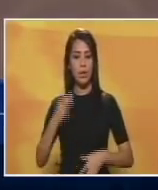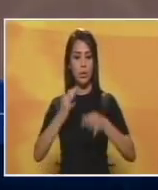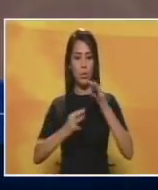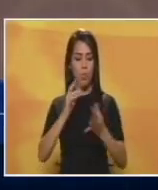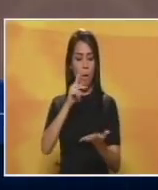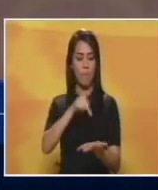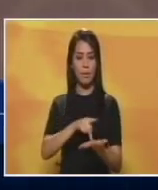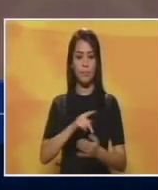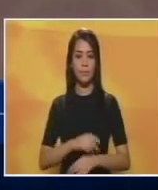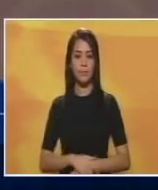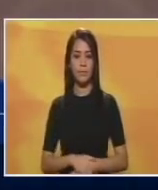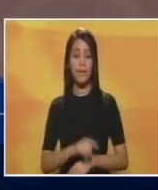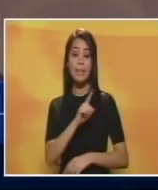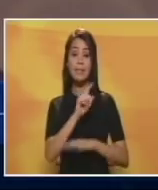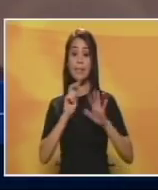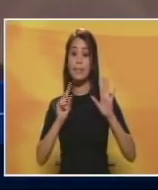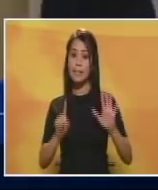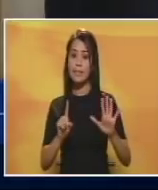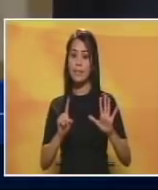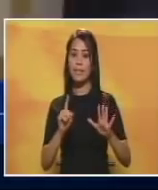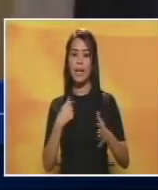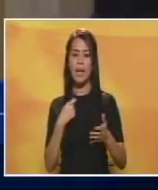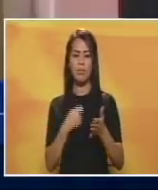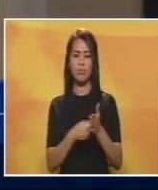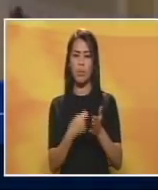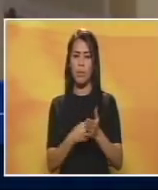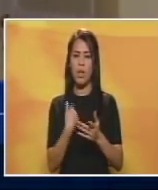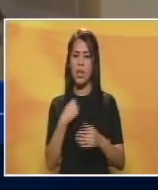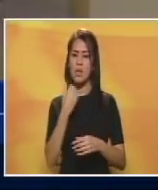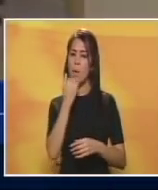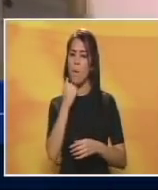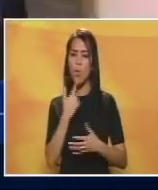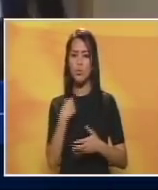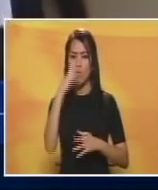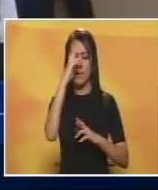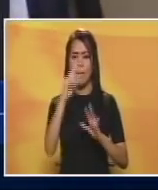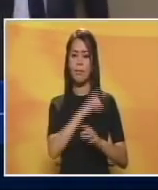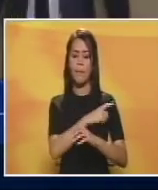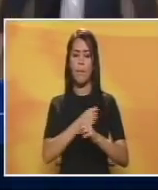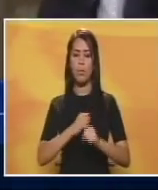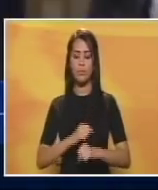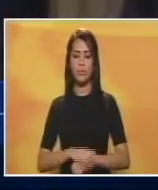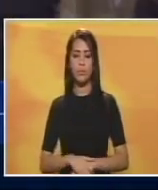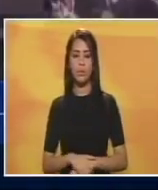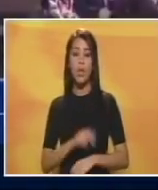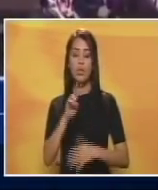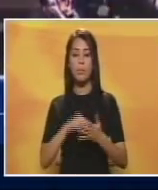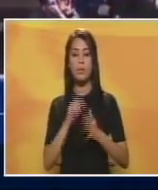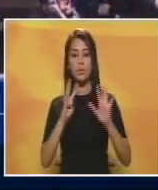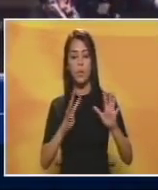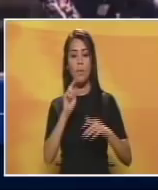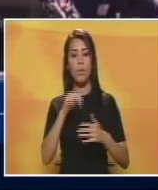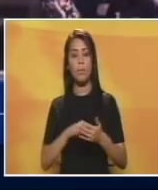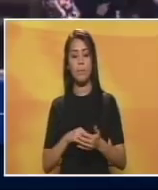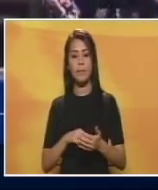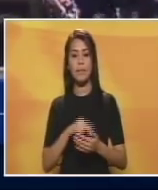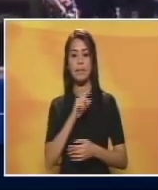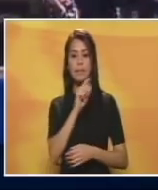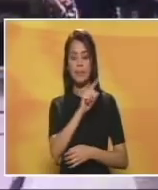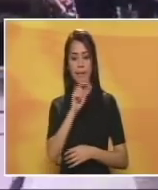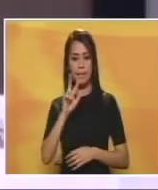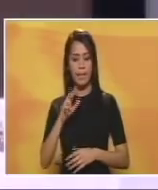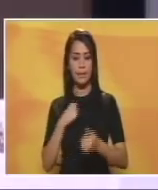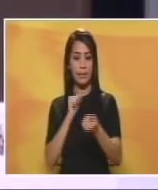La Fiscalía presentó 16 cargos, entre ellos soborno y abuso de poder contra Lee, quien gobernó entre 2009 y 2013 y está detenido de